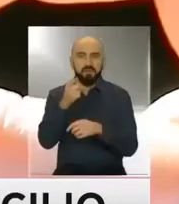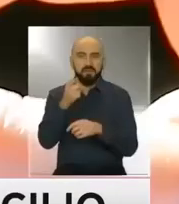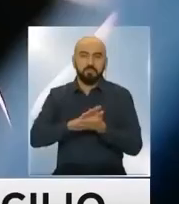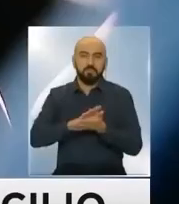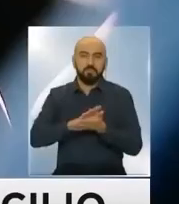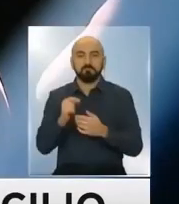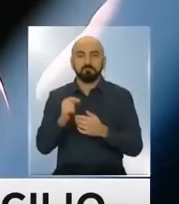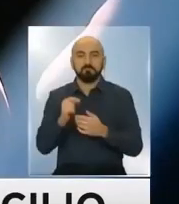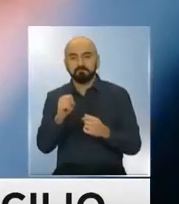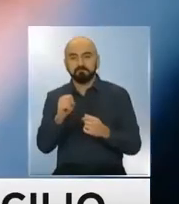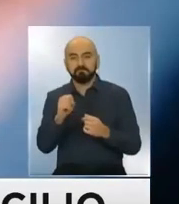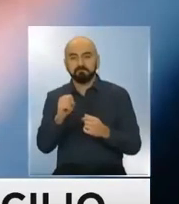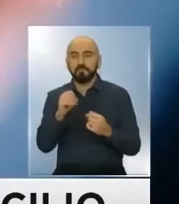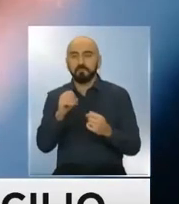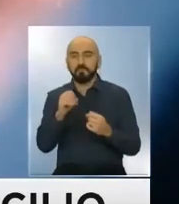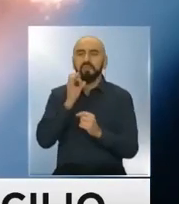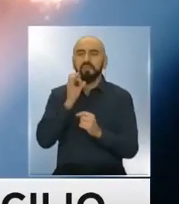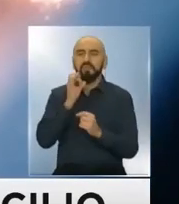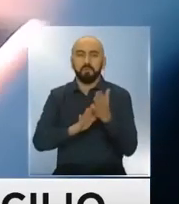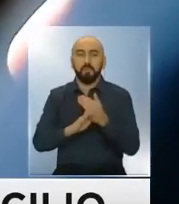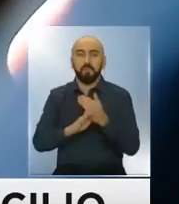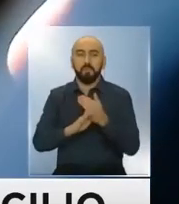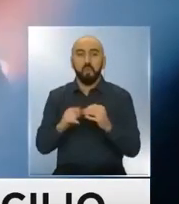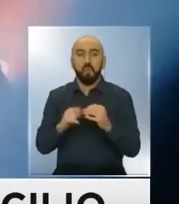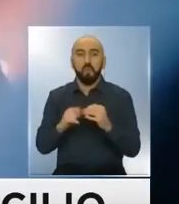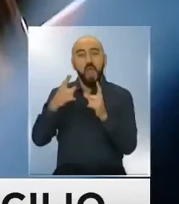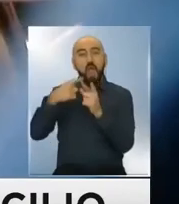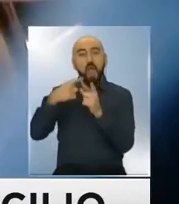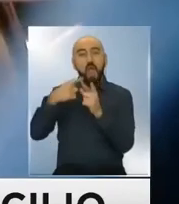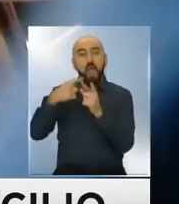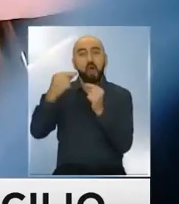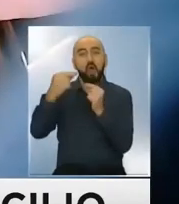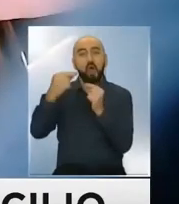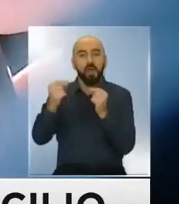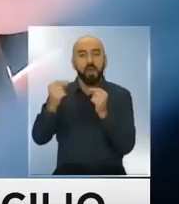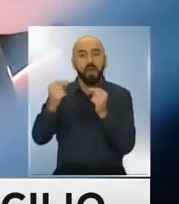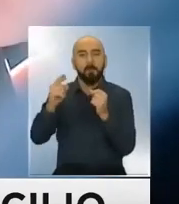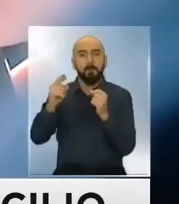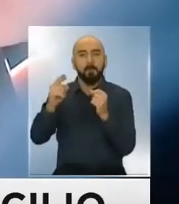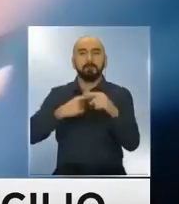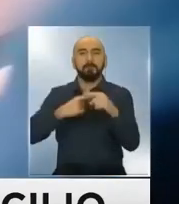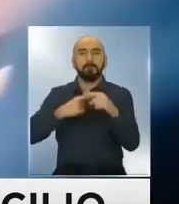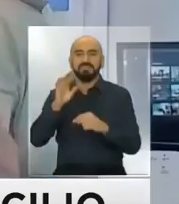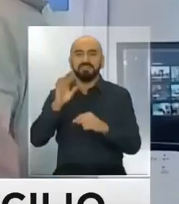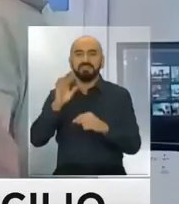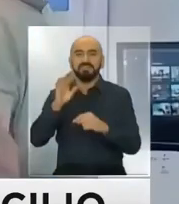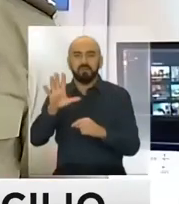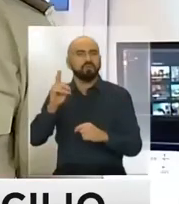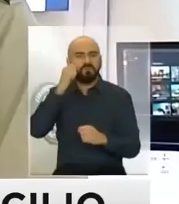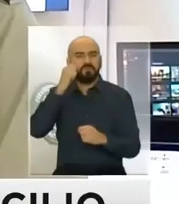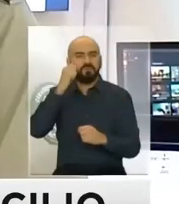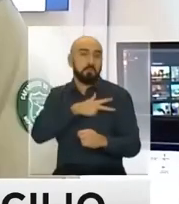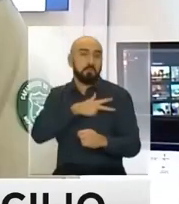que algunas personas ponen una hoja y 5. Eso significa, por ejemplo, marihuana, 5.000 pesos. Una pila y 10.